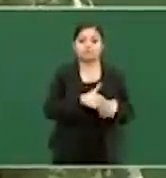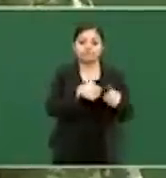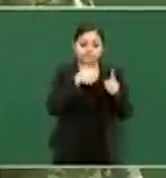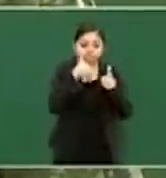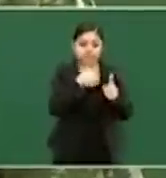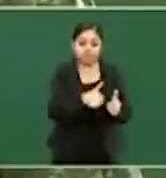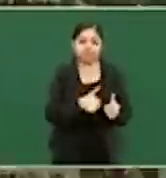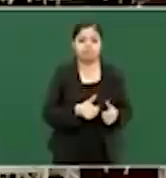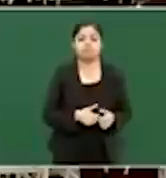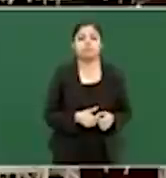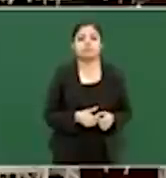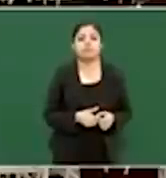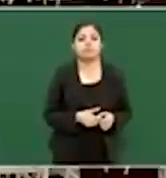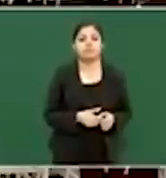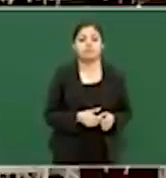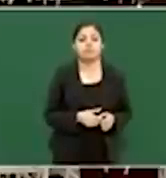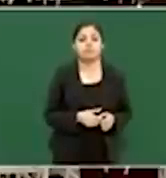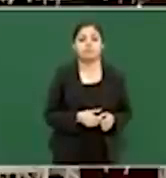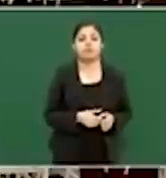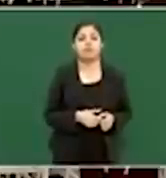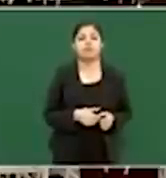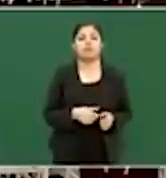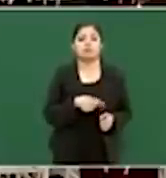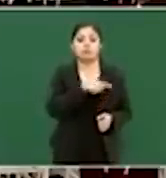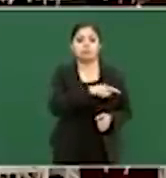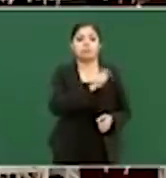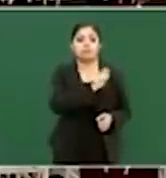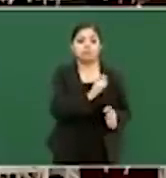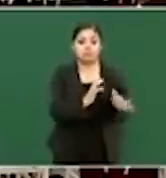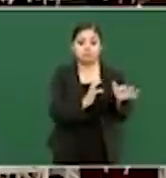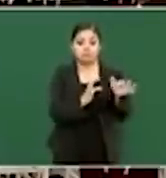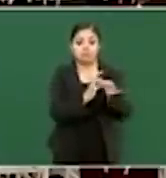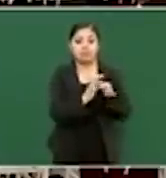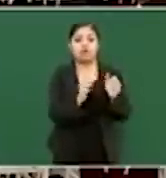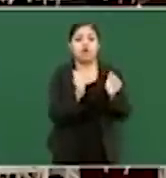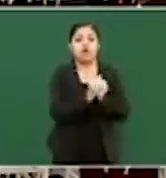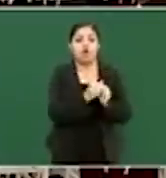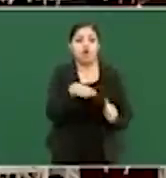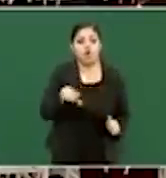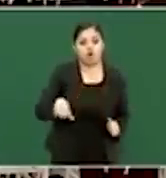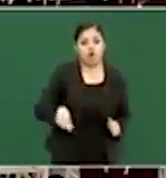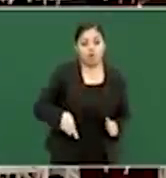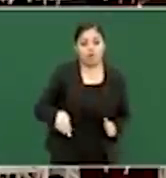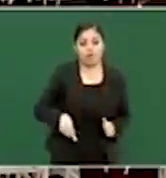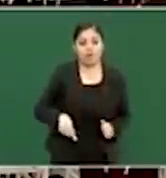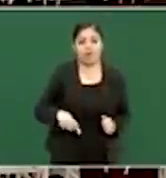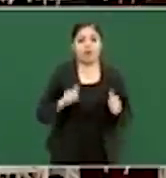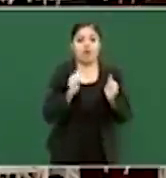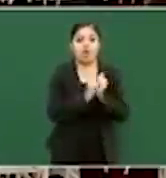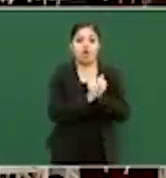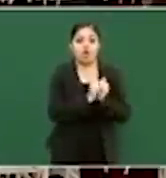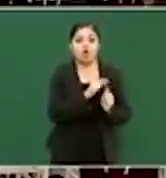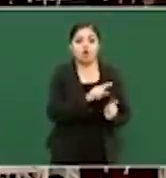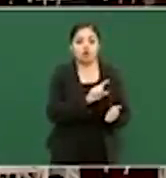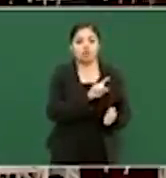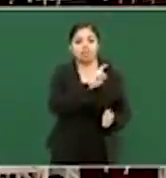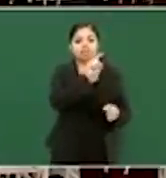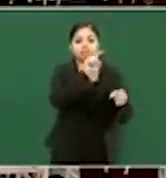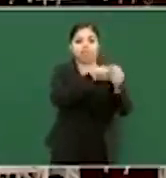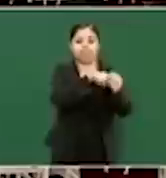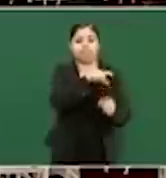Se llevó a cabo la coordinación con el gobierno del Estado, con las fuerzas federales, que